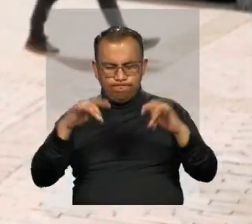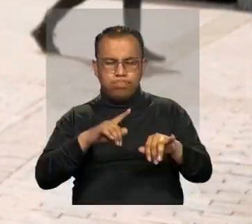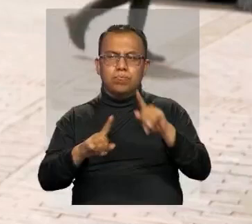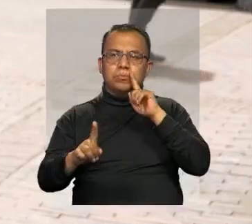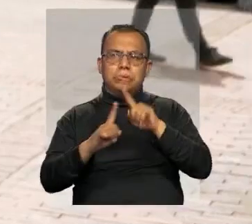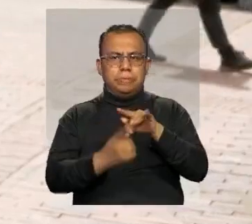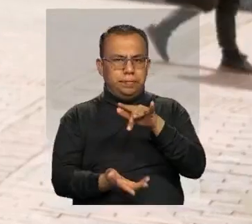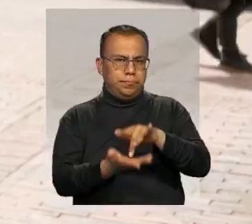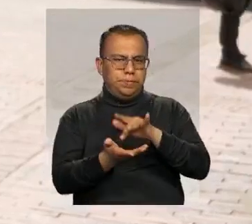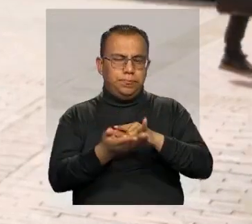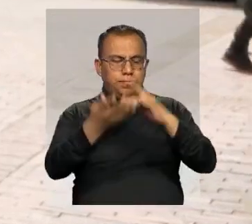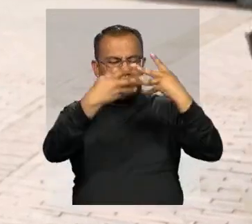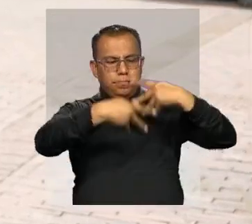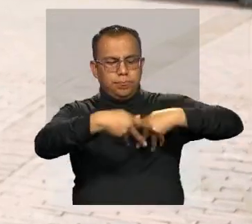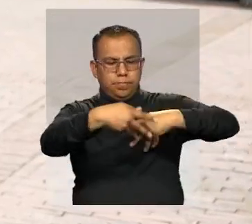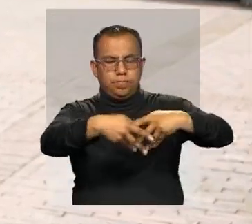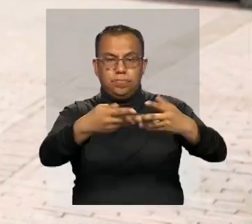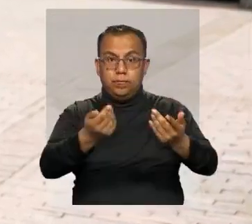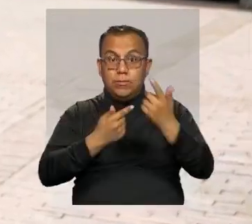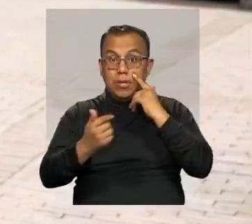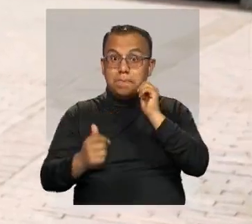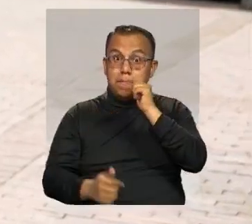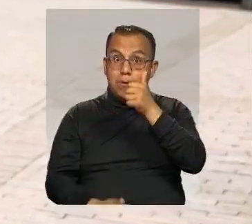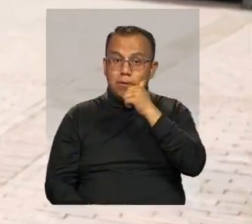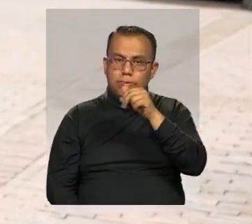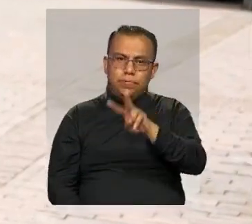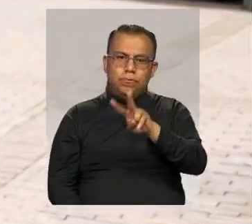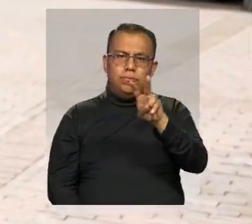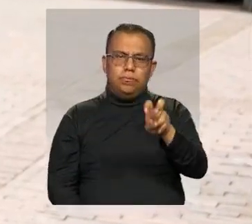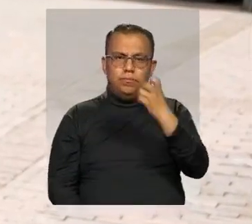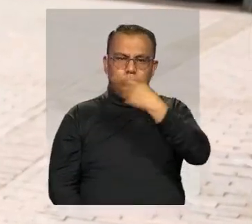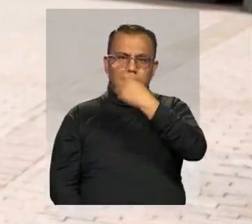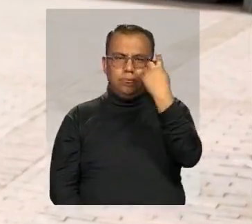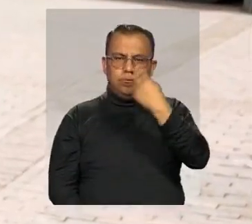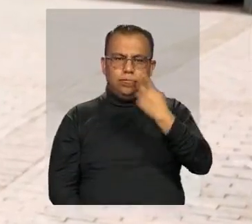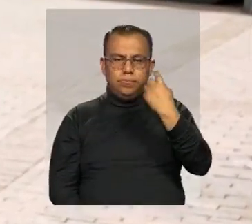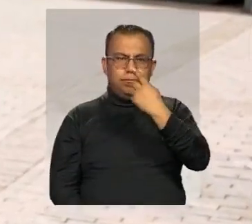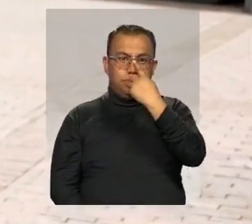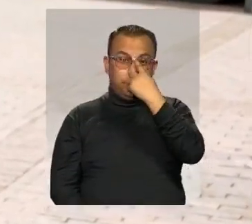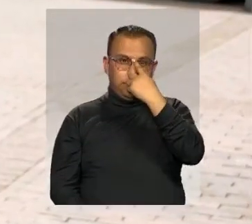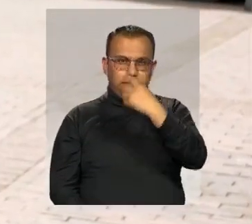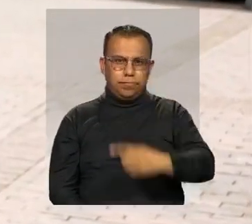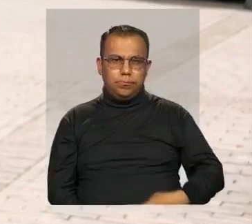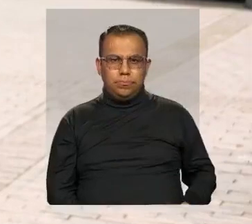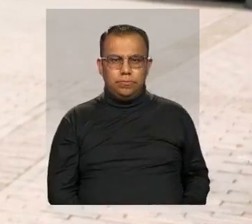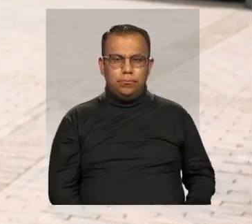de participar en las movilizaciones convocadas para mañana 27 de septiembre.